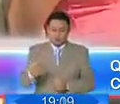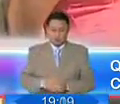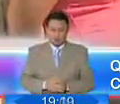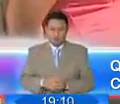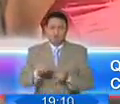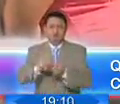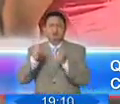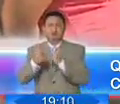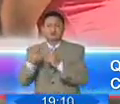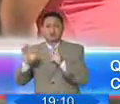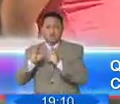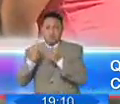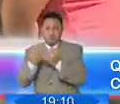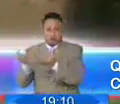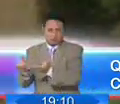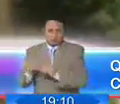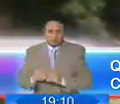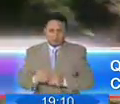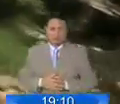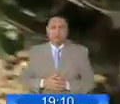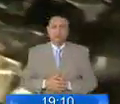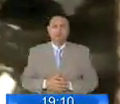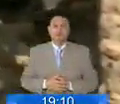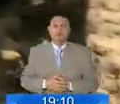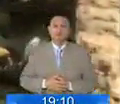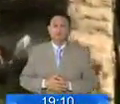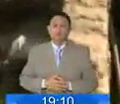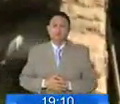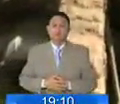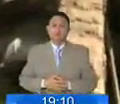a casa de familia corriente en quito informó andrew a urbe